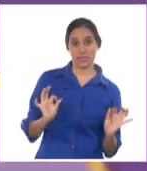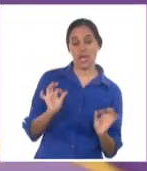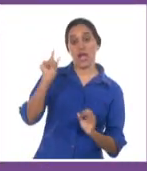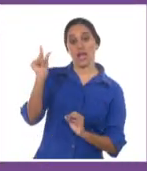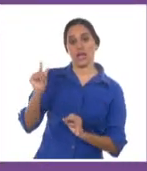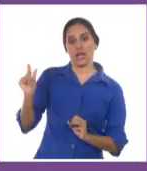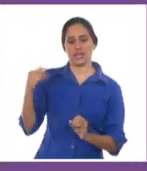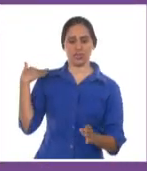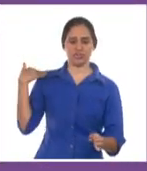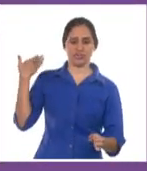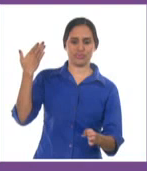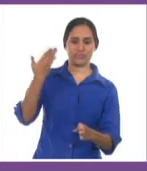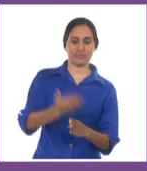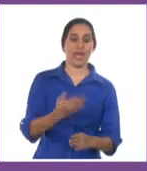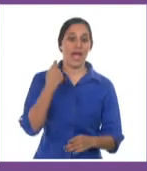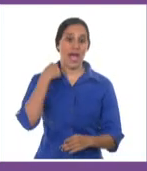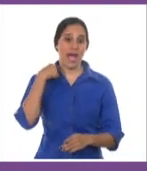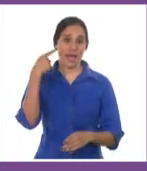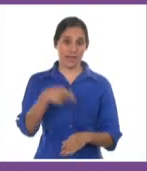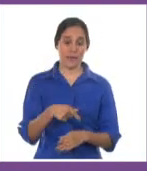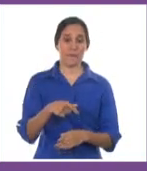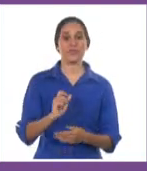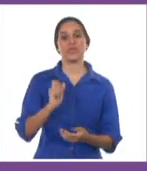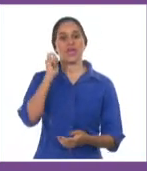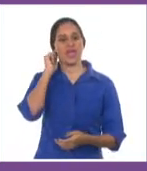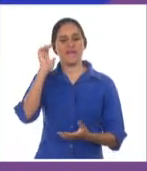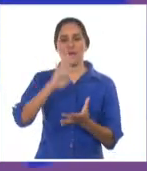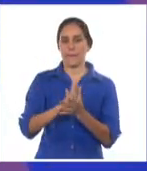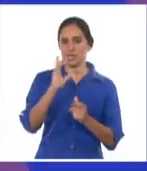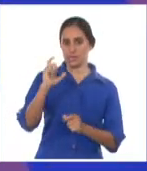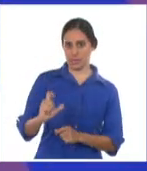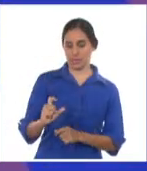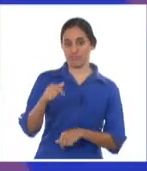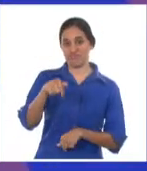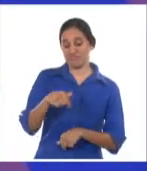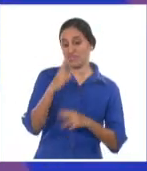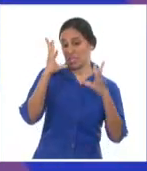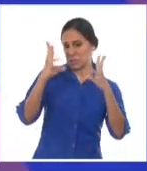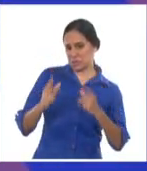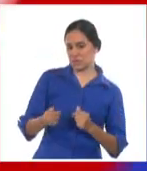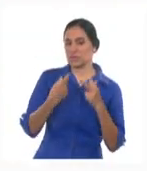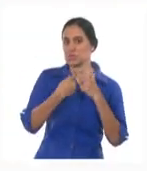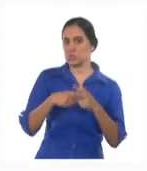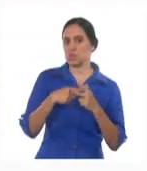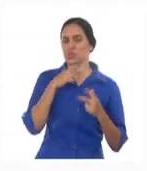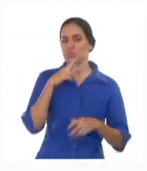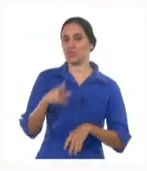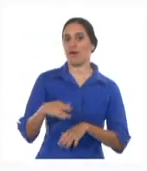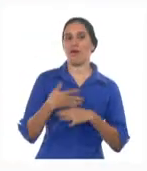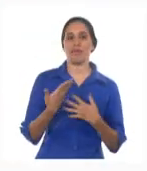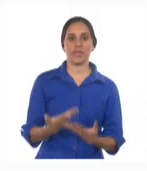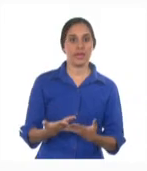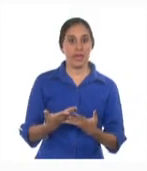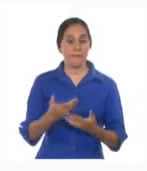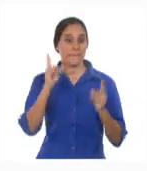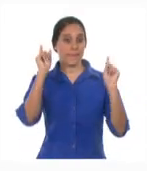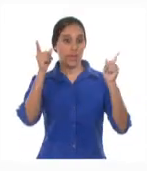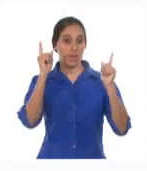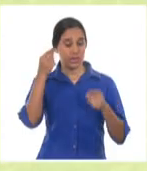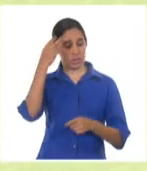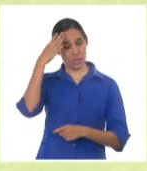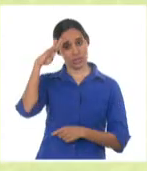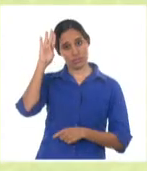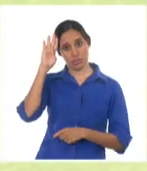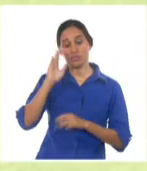estímulo permanente de la Federación de Mujeres Cubanas. Como resultado de la voluntad política del Estado cubano contra este